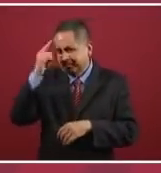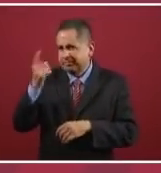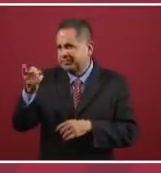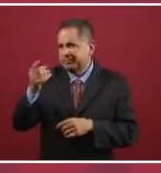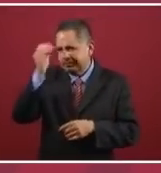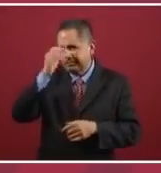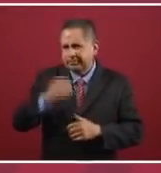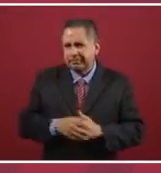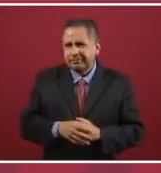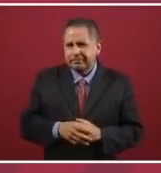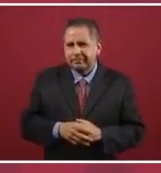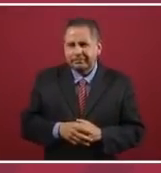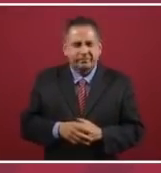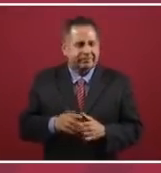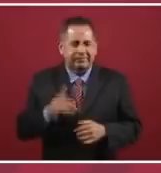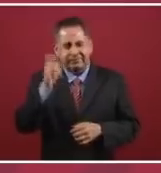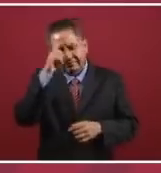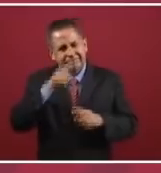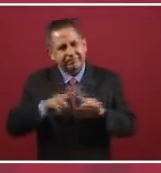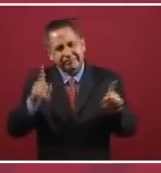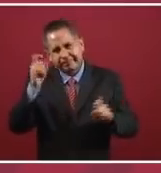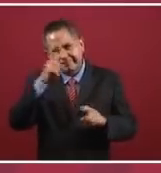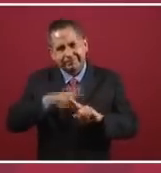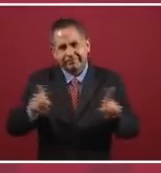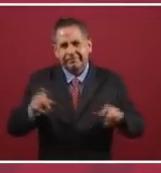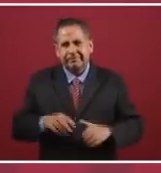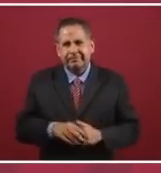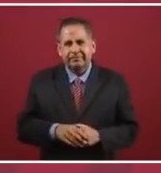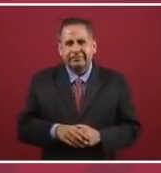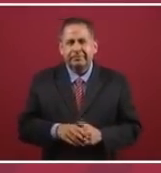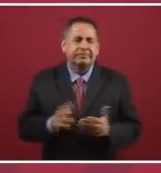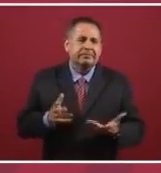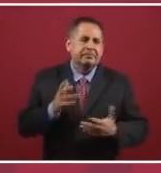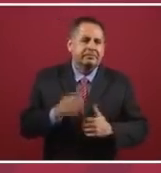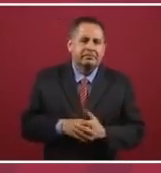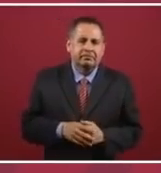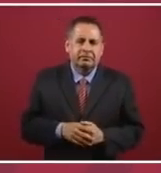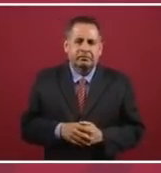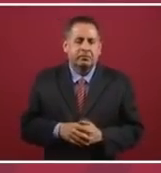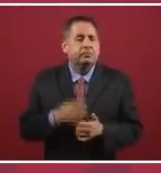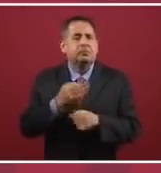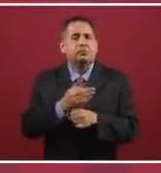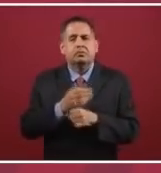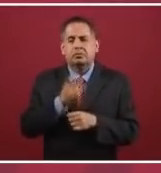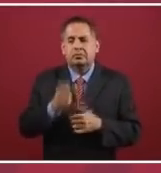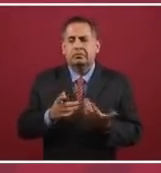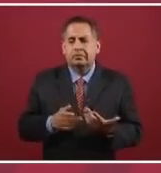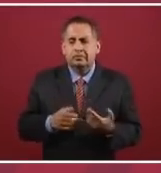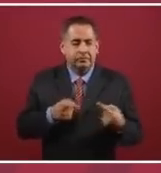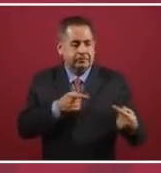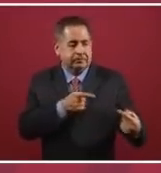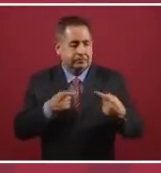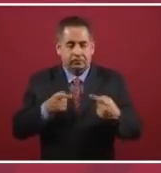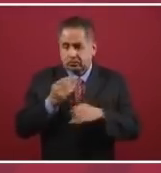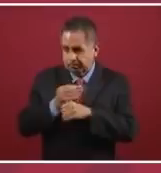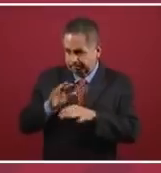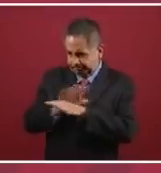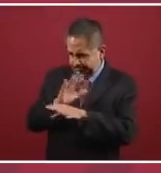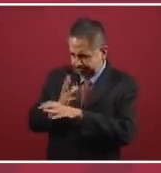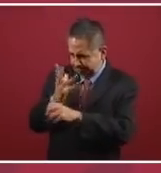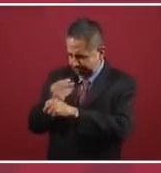saber su opinión sobre ese tema. Es que es muy difícil eso. Además, estamos en un tiempo de reacomodos.